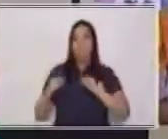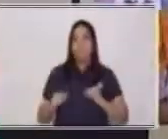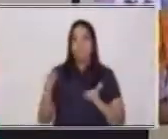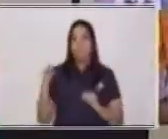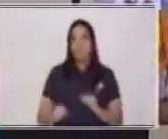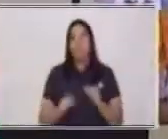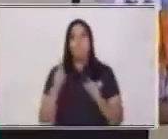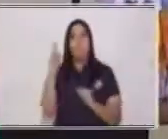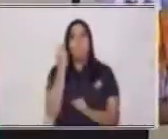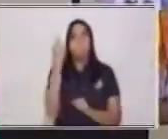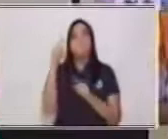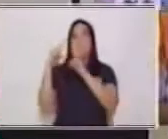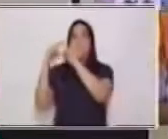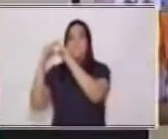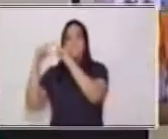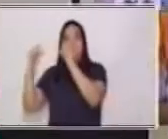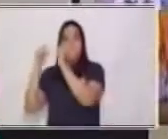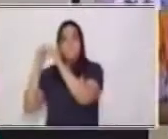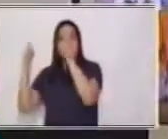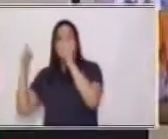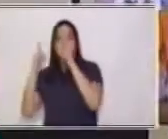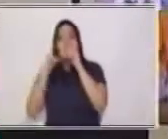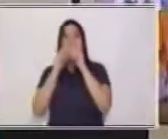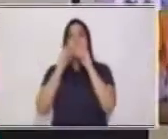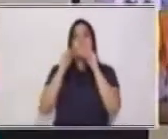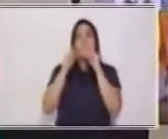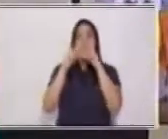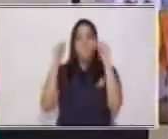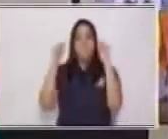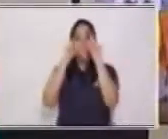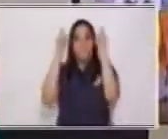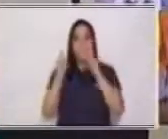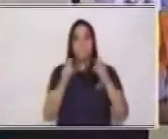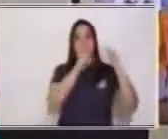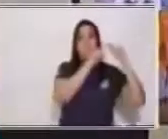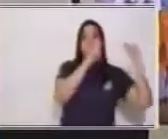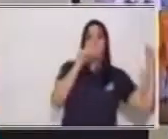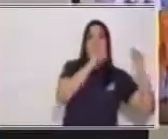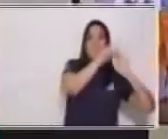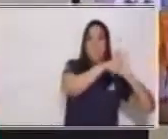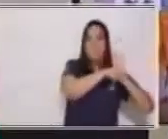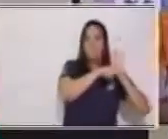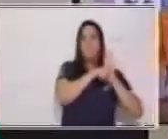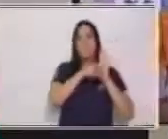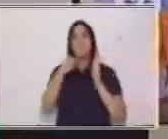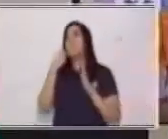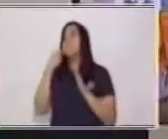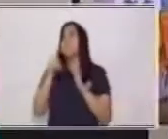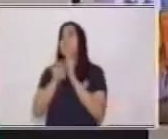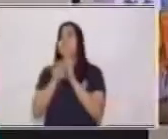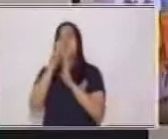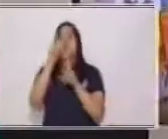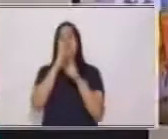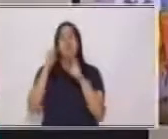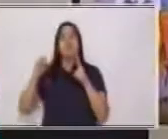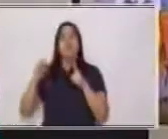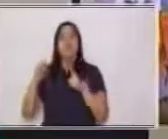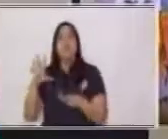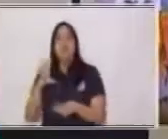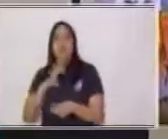primera oración dice así: tengo mucho frío. ¿En dónde crees que iría esta